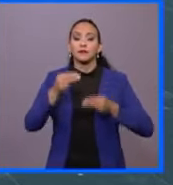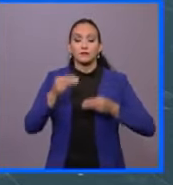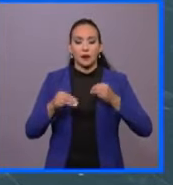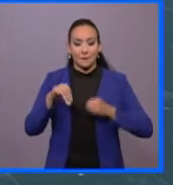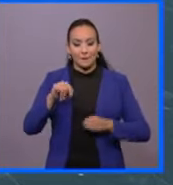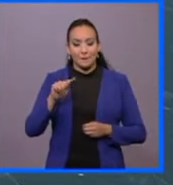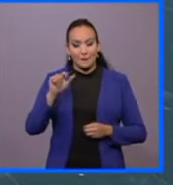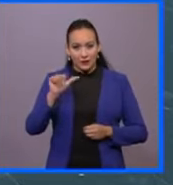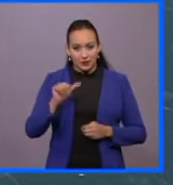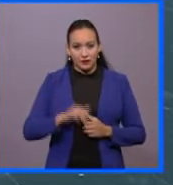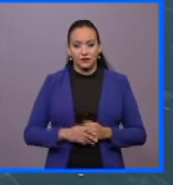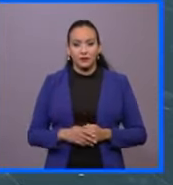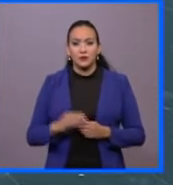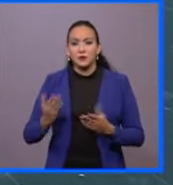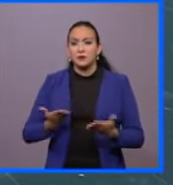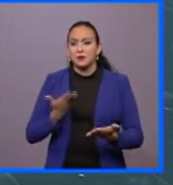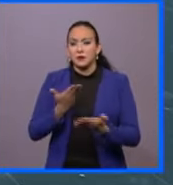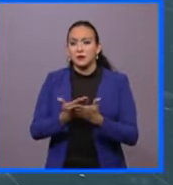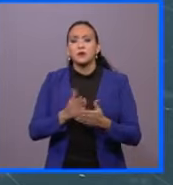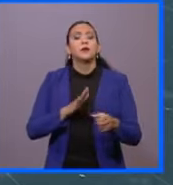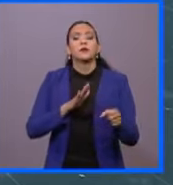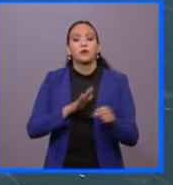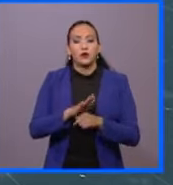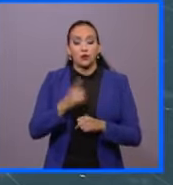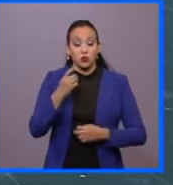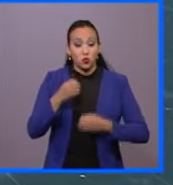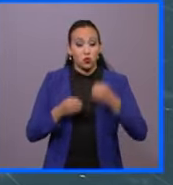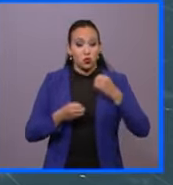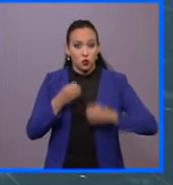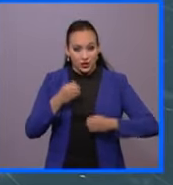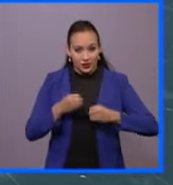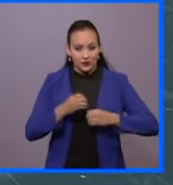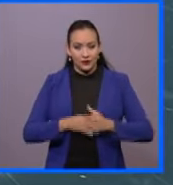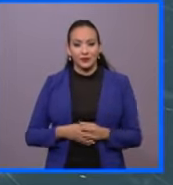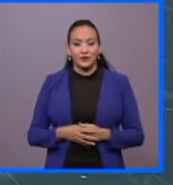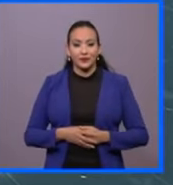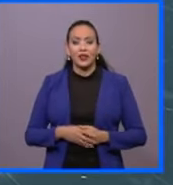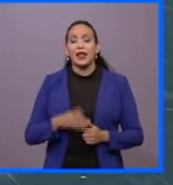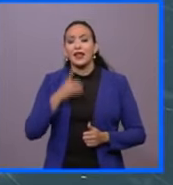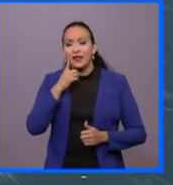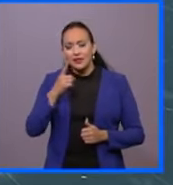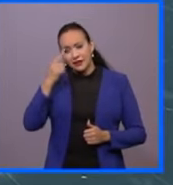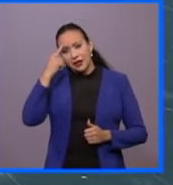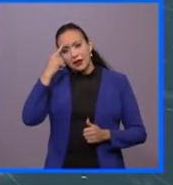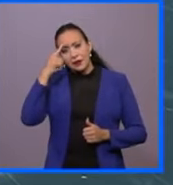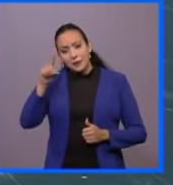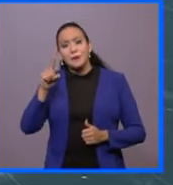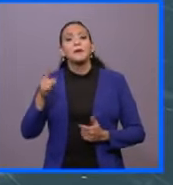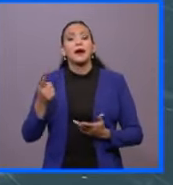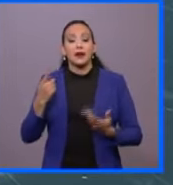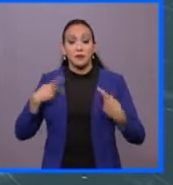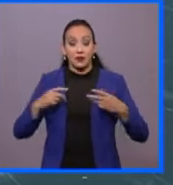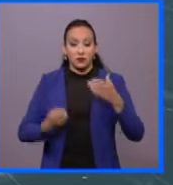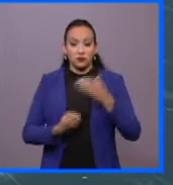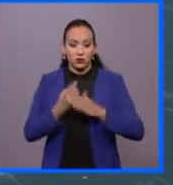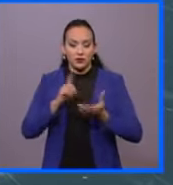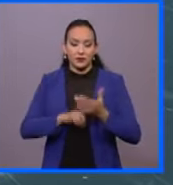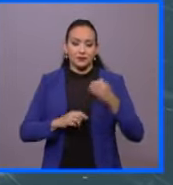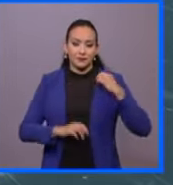la Mata Pizaña propone desechar juicio en el que se pide anular la elección de integrantes de la Suprema